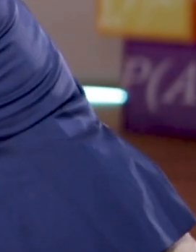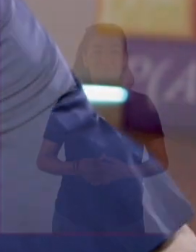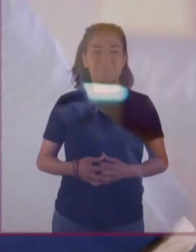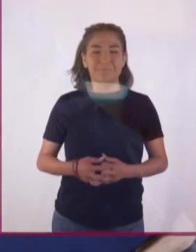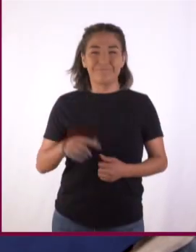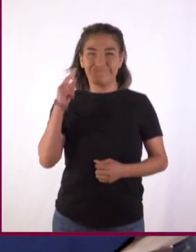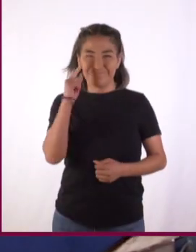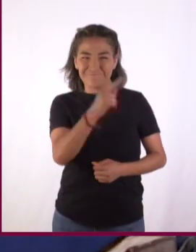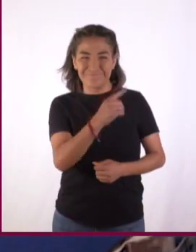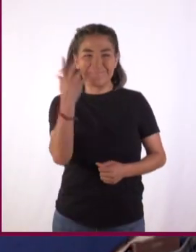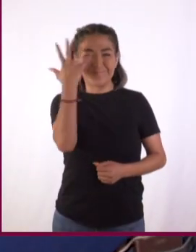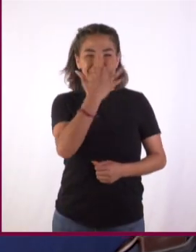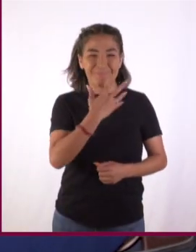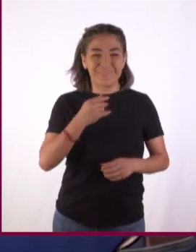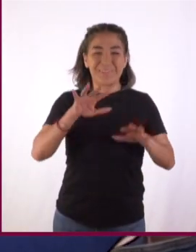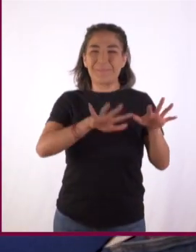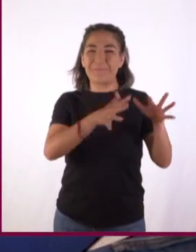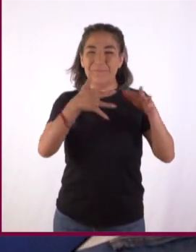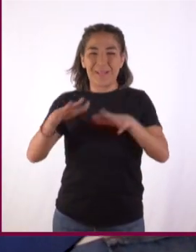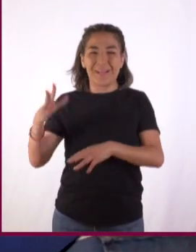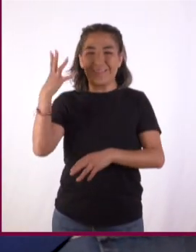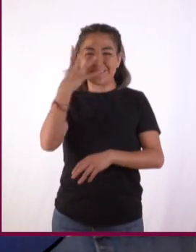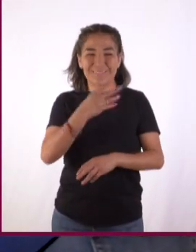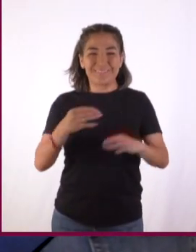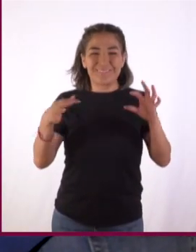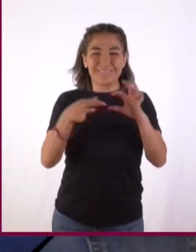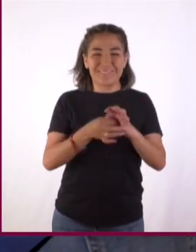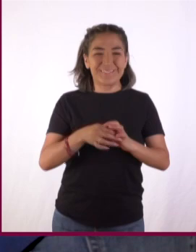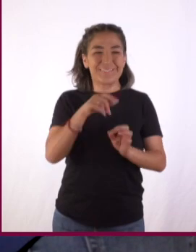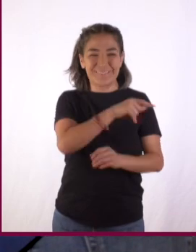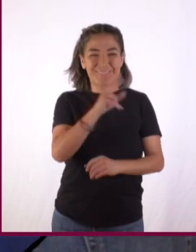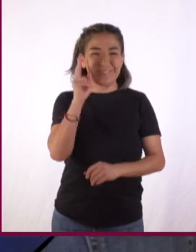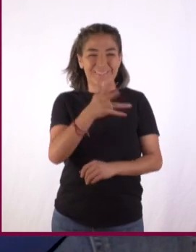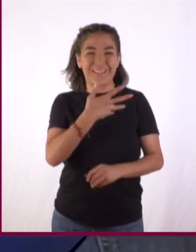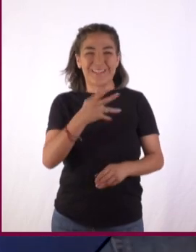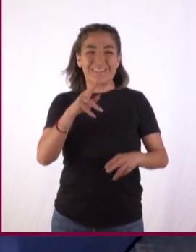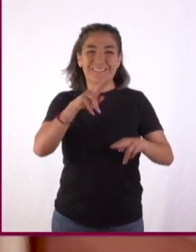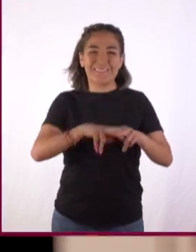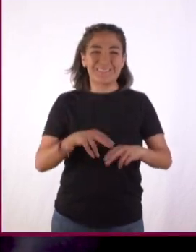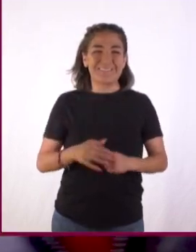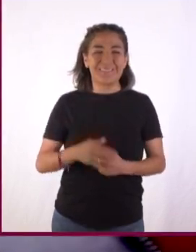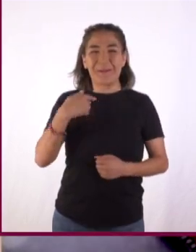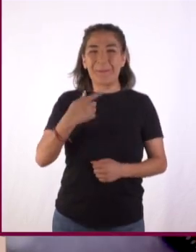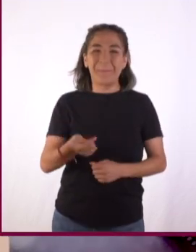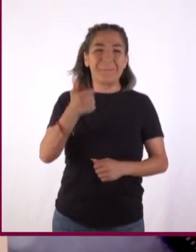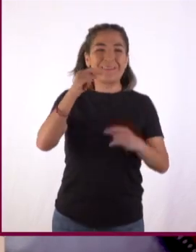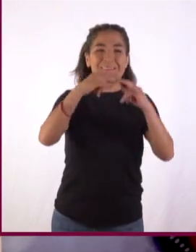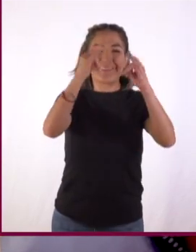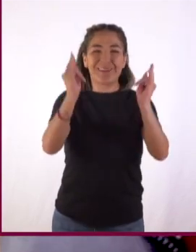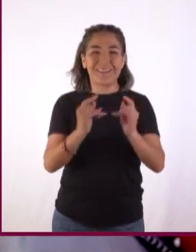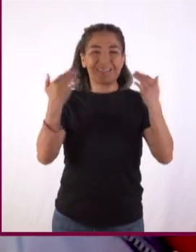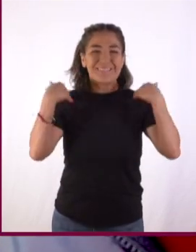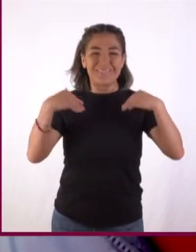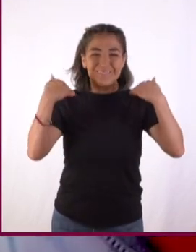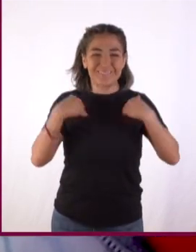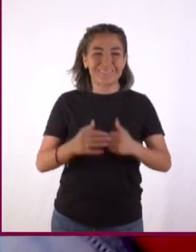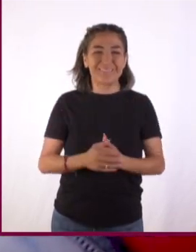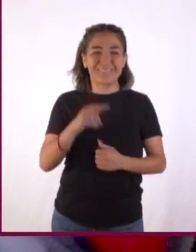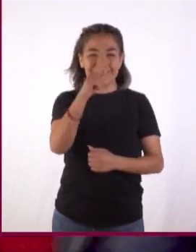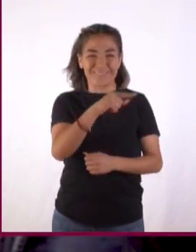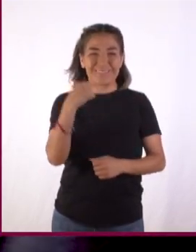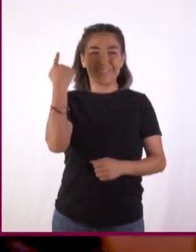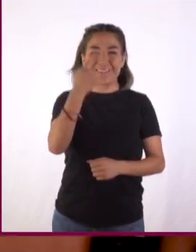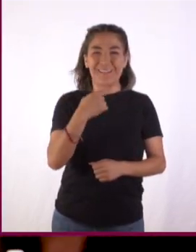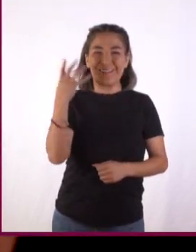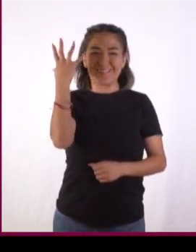¿Ves? Ay, súper combinados Sí, en la en playita. la playita ahí está, Mara. Mi primer campamento.